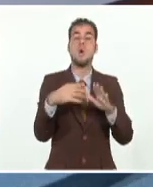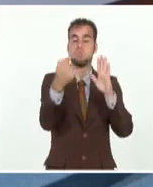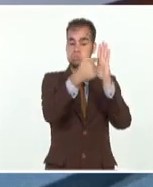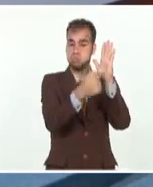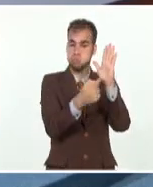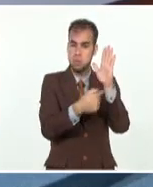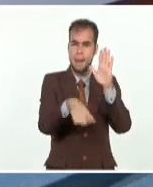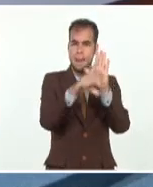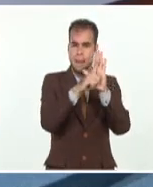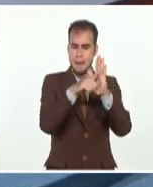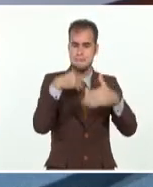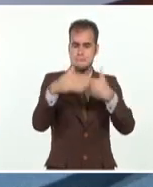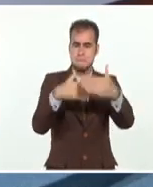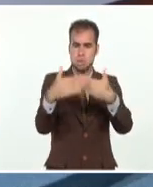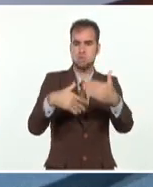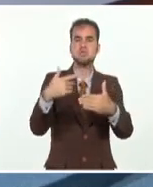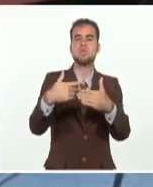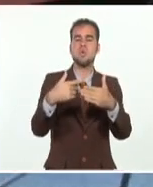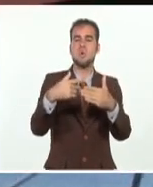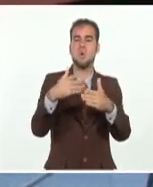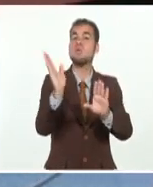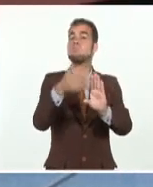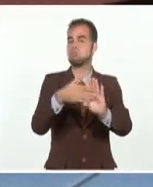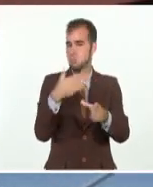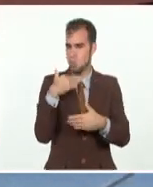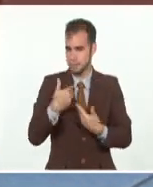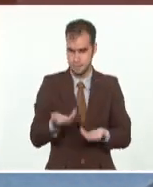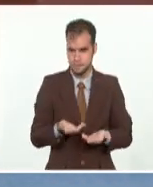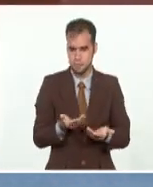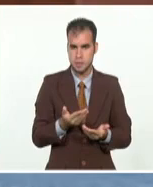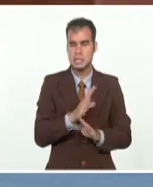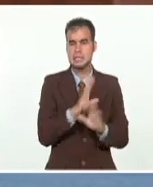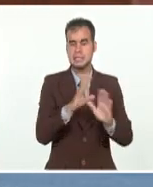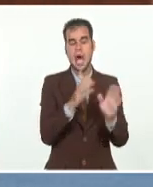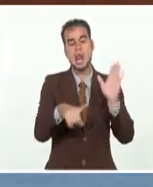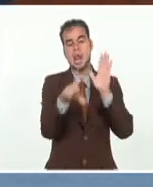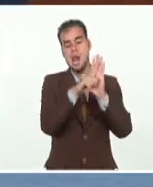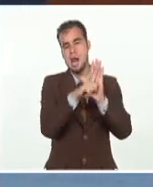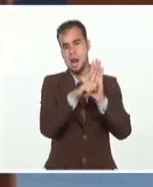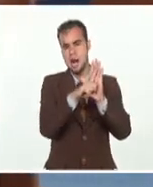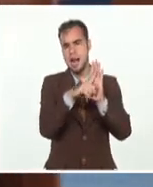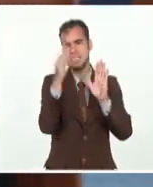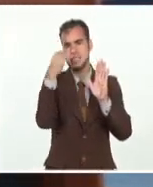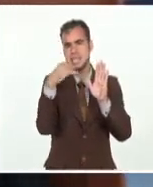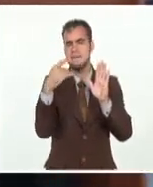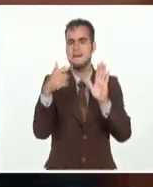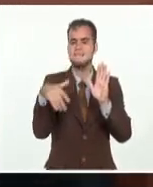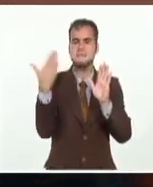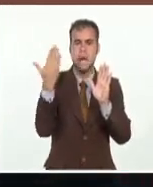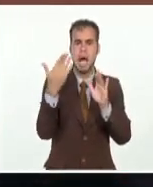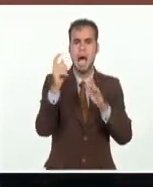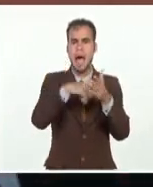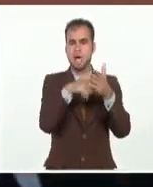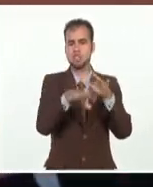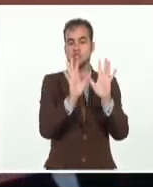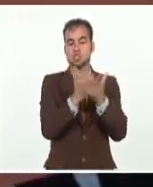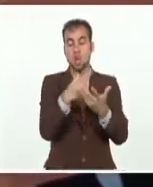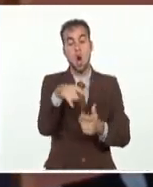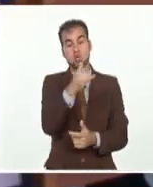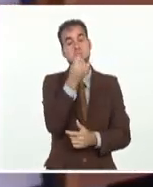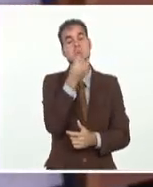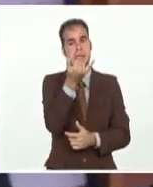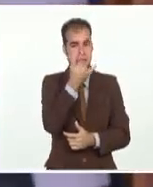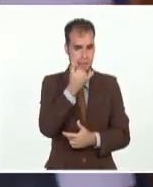ley del proceso penal. Asimismo, analizaron el proyecto de decreto ley de las infracciones electorales y sus efectos.